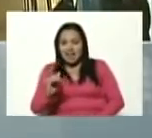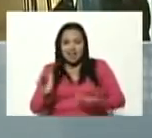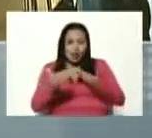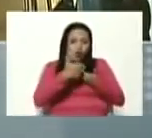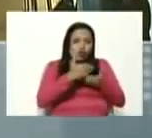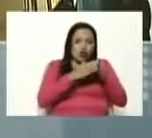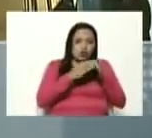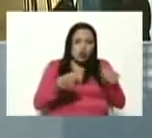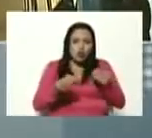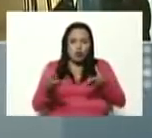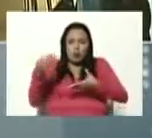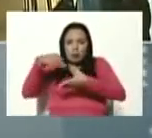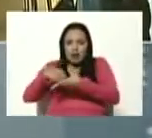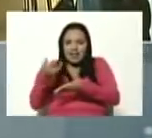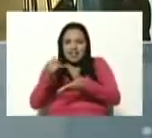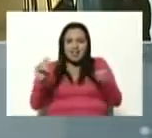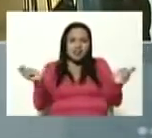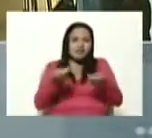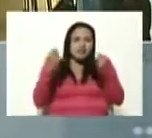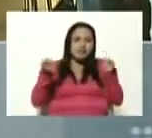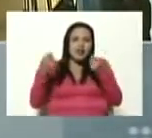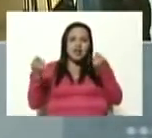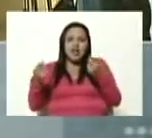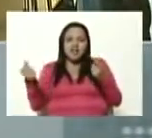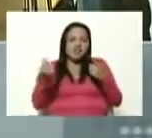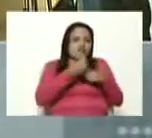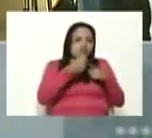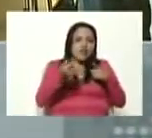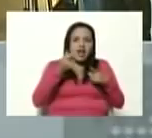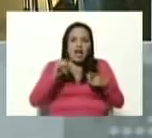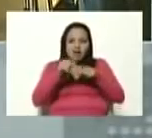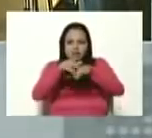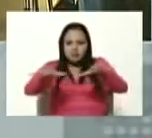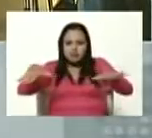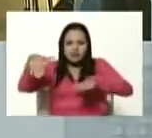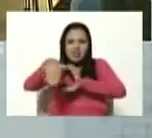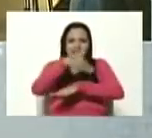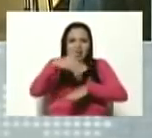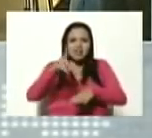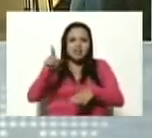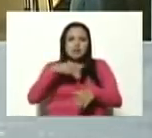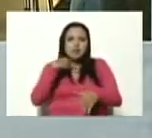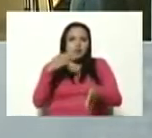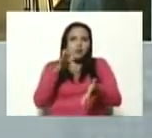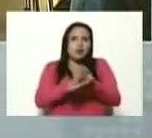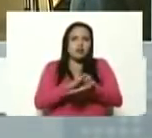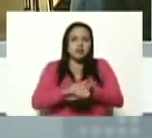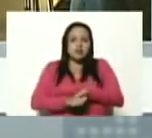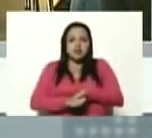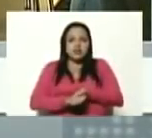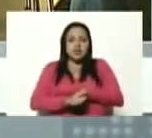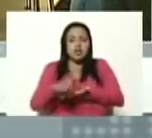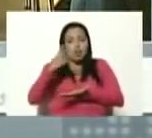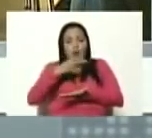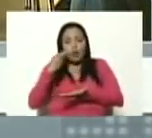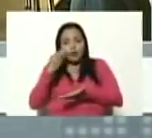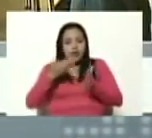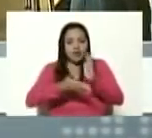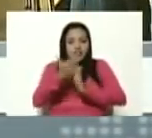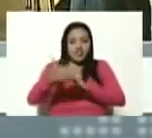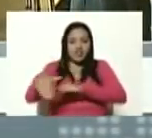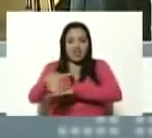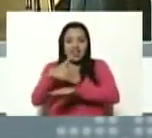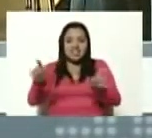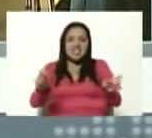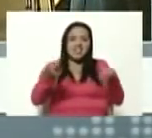todo. Y había una campaña para que la violencia fuera la que plagara las calles y la muerte. Y salieron esos muchachos como unos héroes, como unos